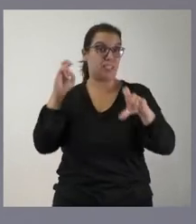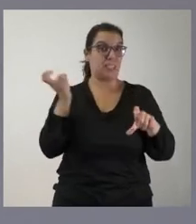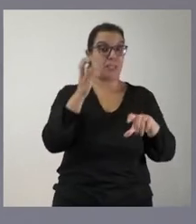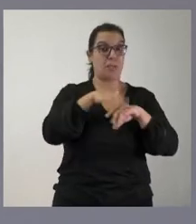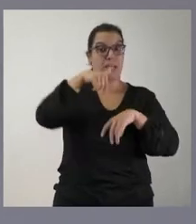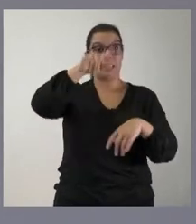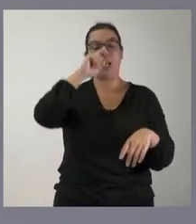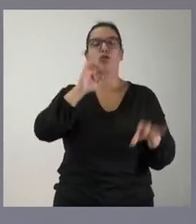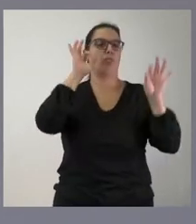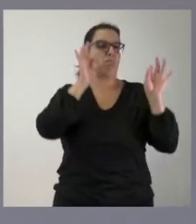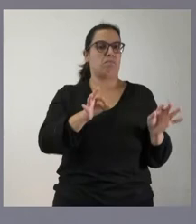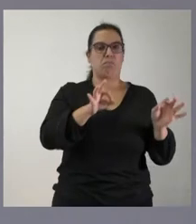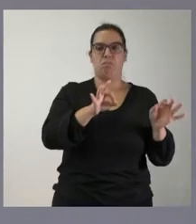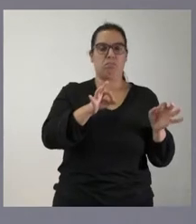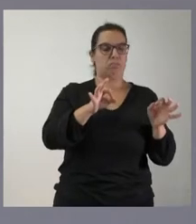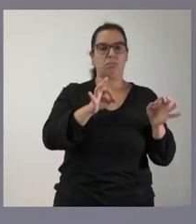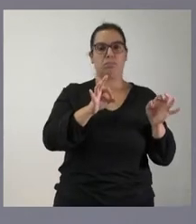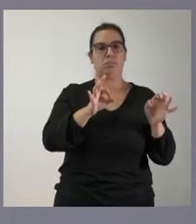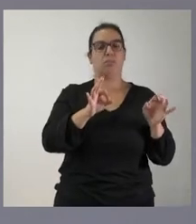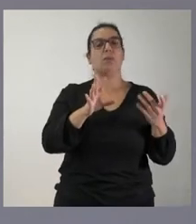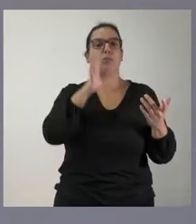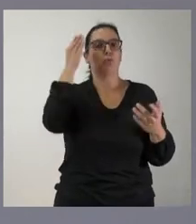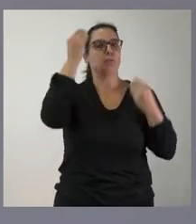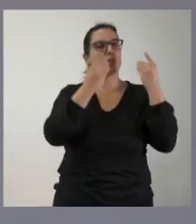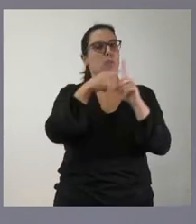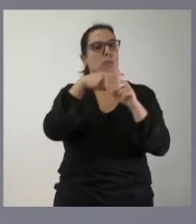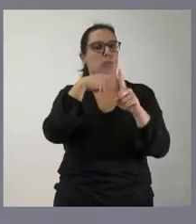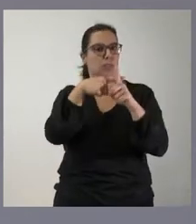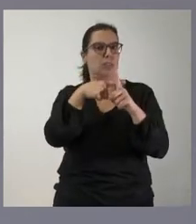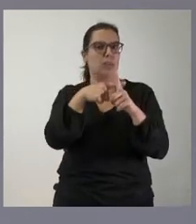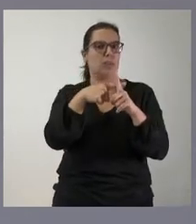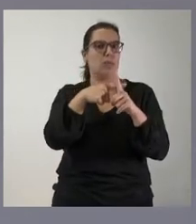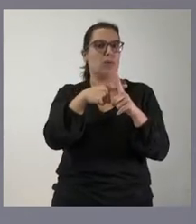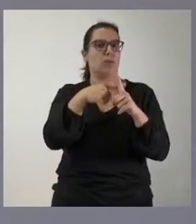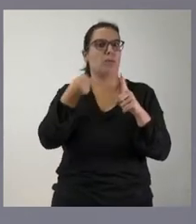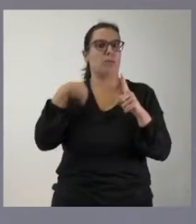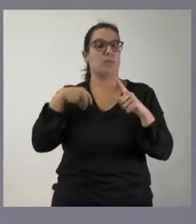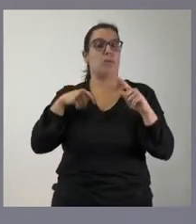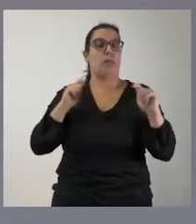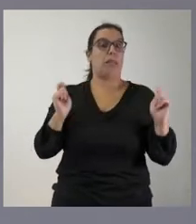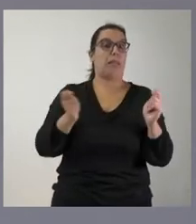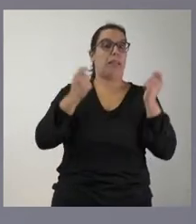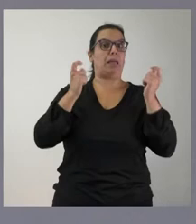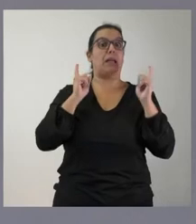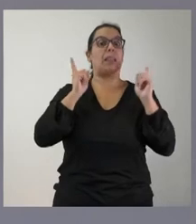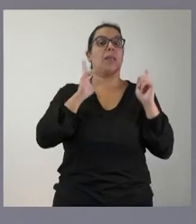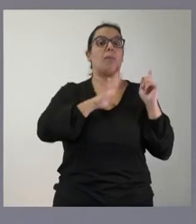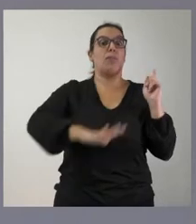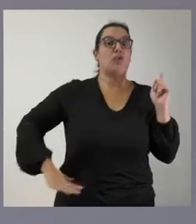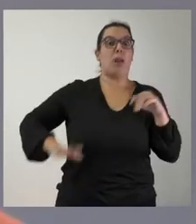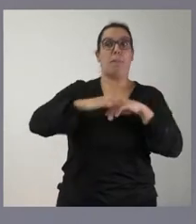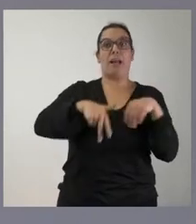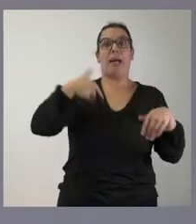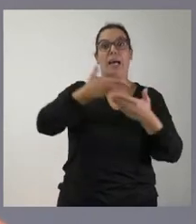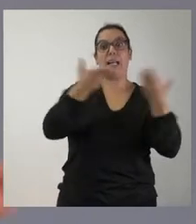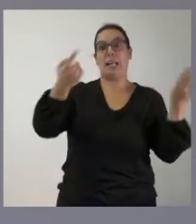por tanto creemos que ha sido muy positivo establecer este carácter de publicación provisional para el conocimiento general son los